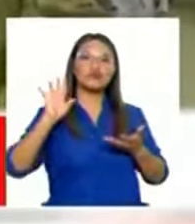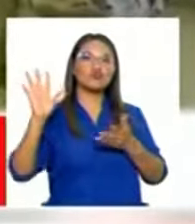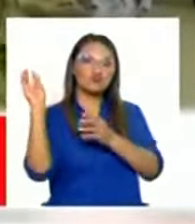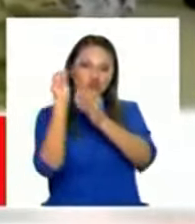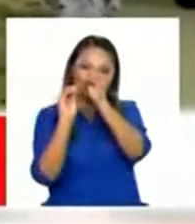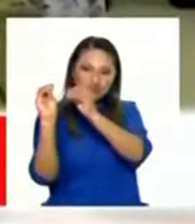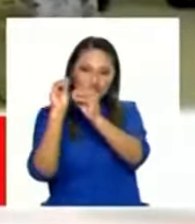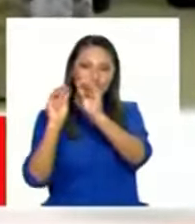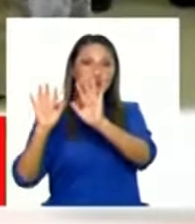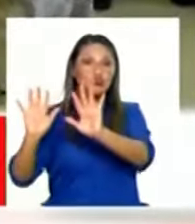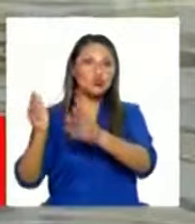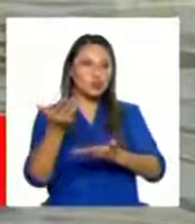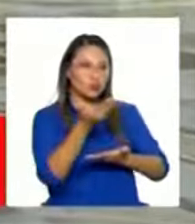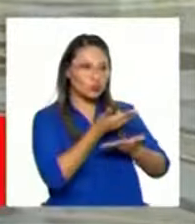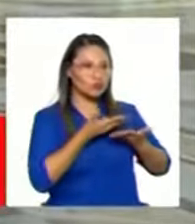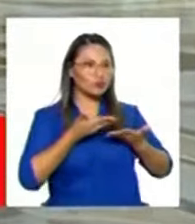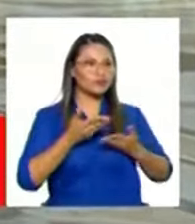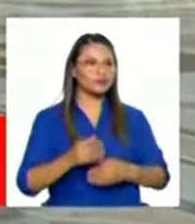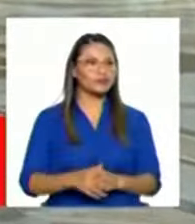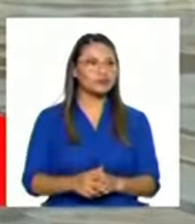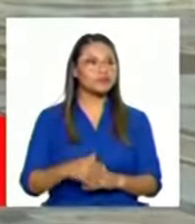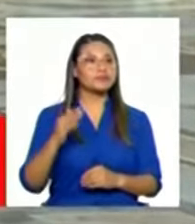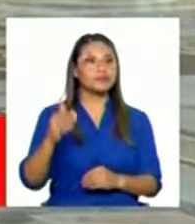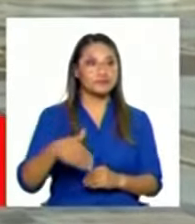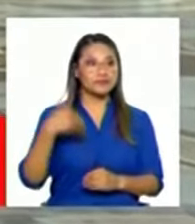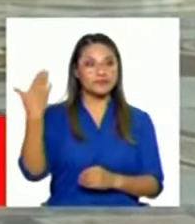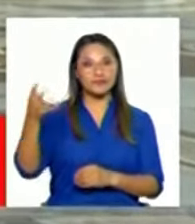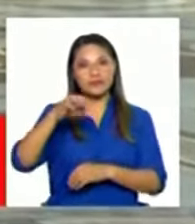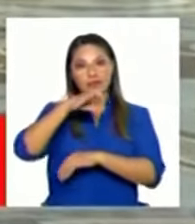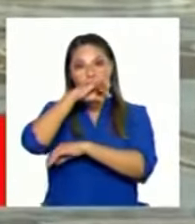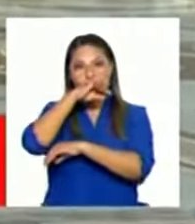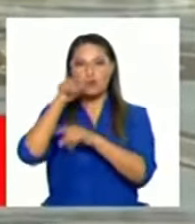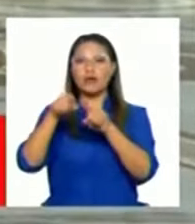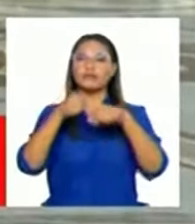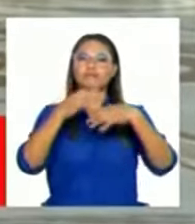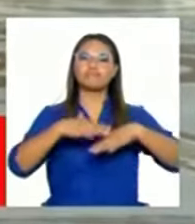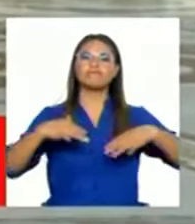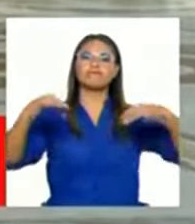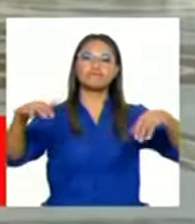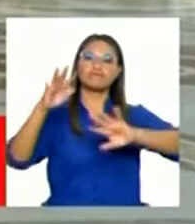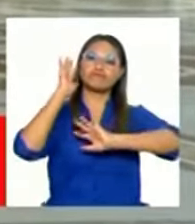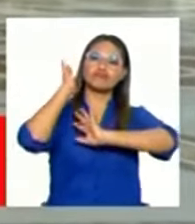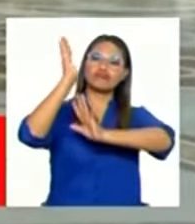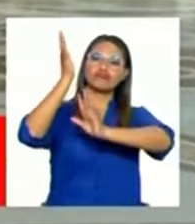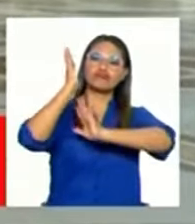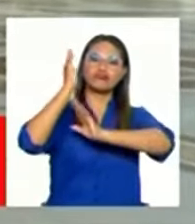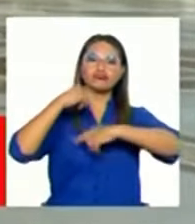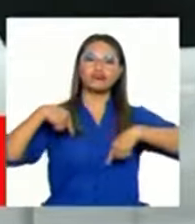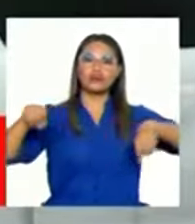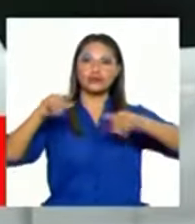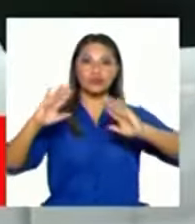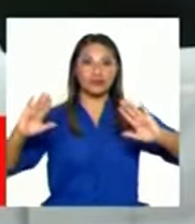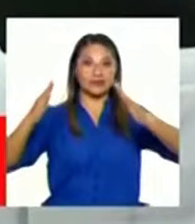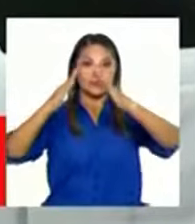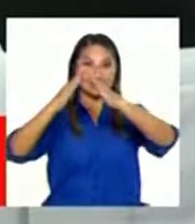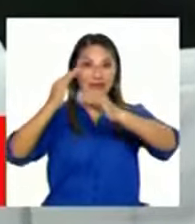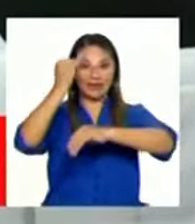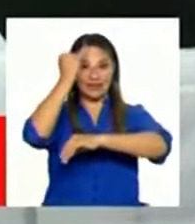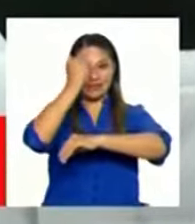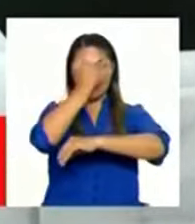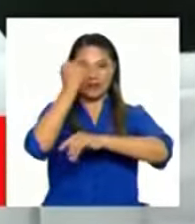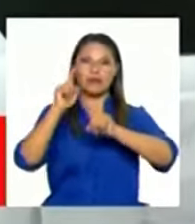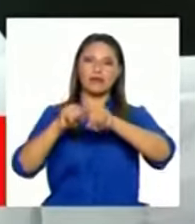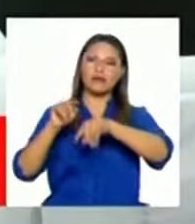mismas internas. Más temprano, el Papa presidió la misa crismal en la Basílica de San Pedro del Vaticano. Durante